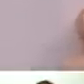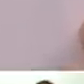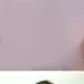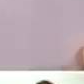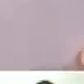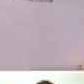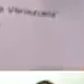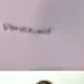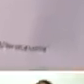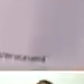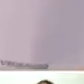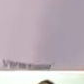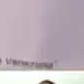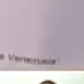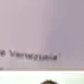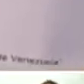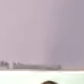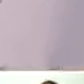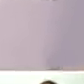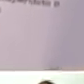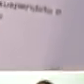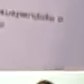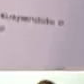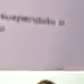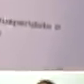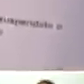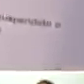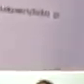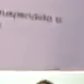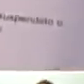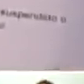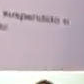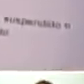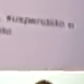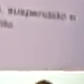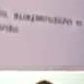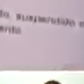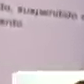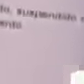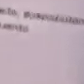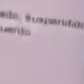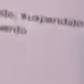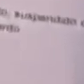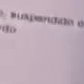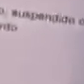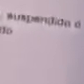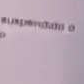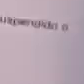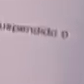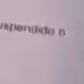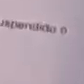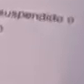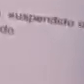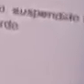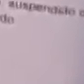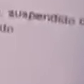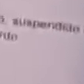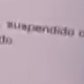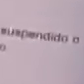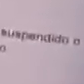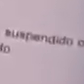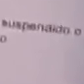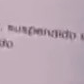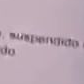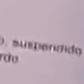designado quién el presidente del gobierno de Venezuela Nicolás Maduro Moro obrero humilde mejor